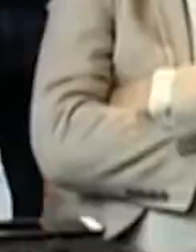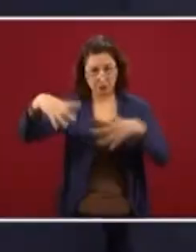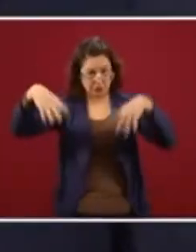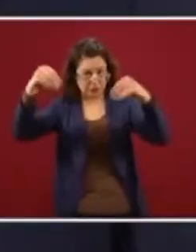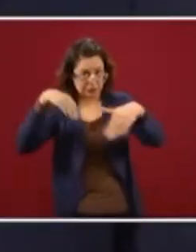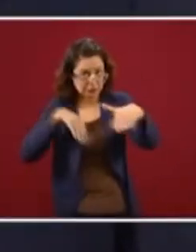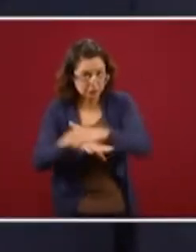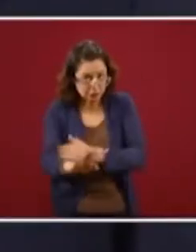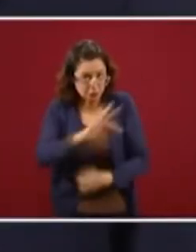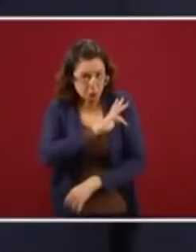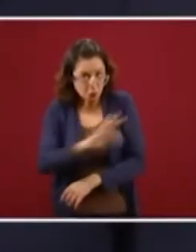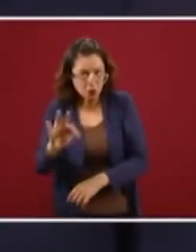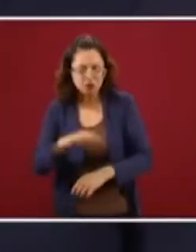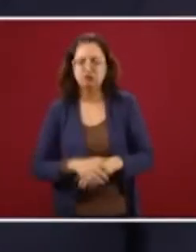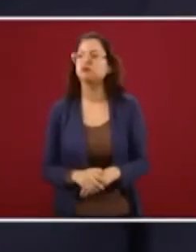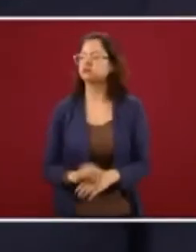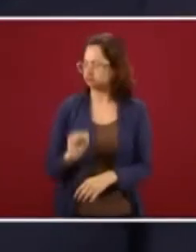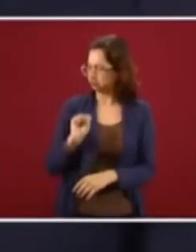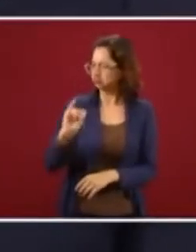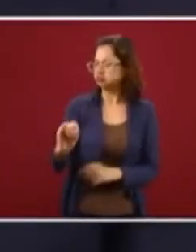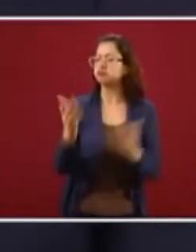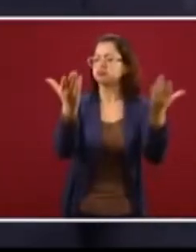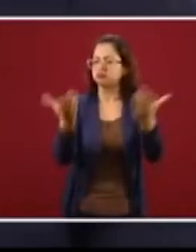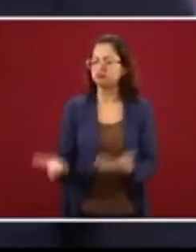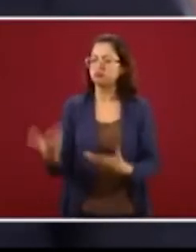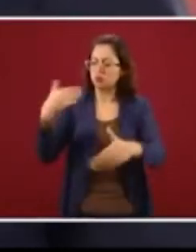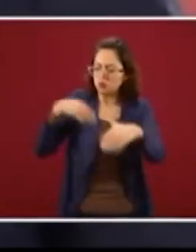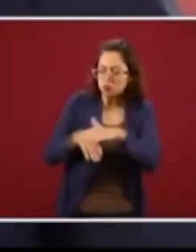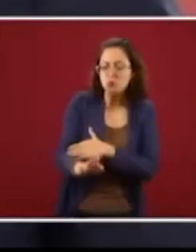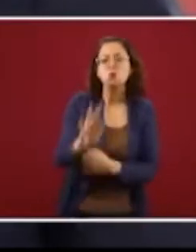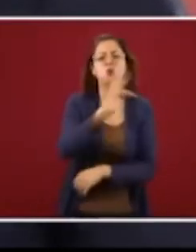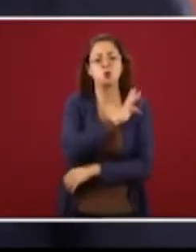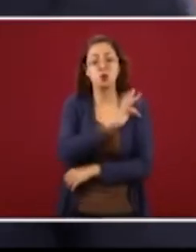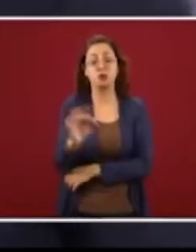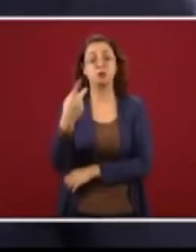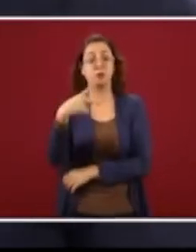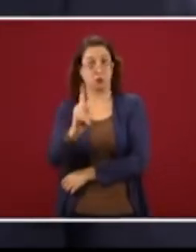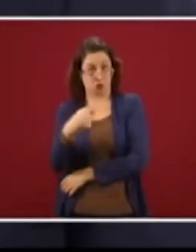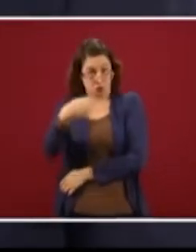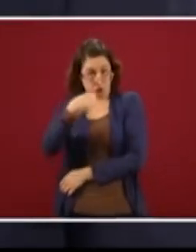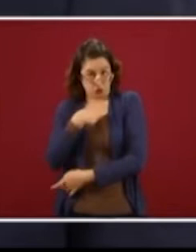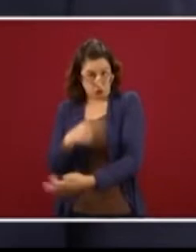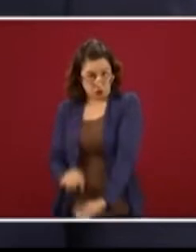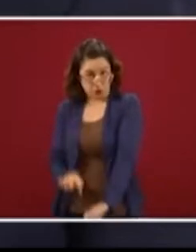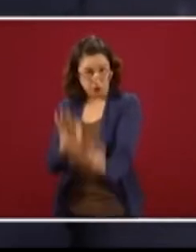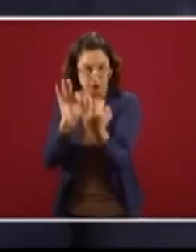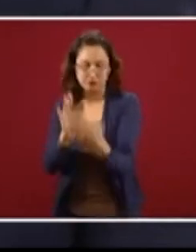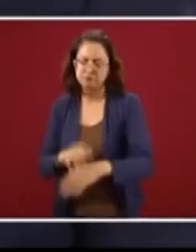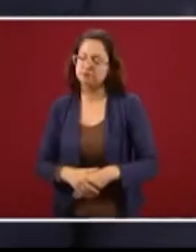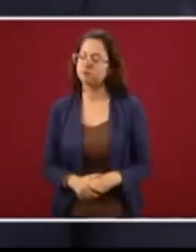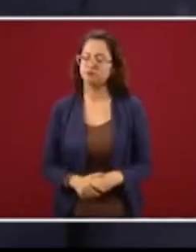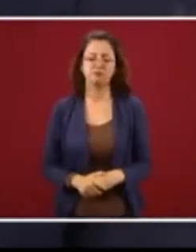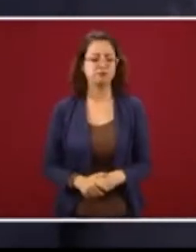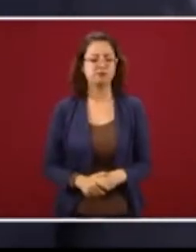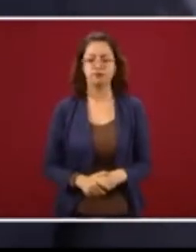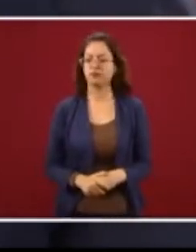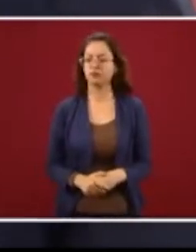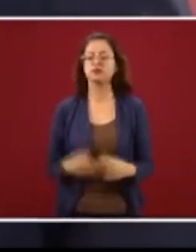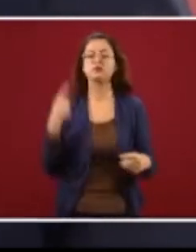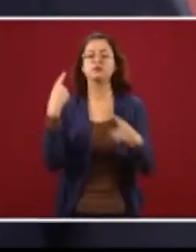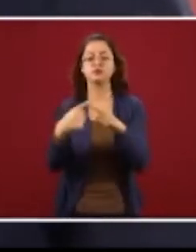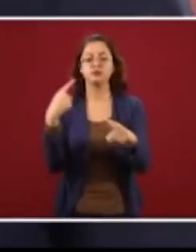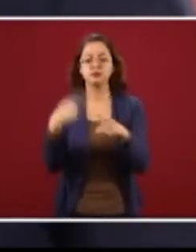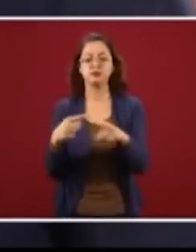Seguridad. Van a ser recibidos, pero no los voy a recibir yo. Los va a recibir el Gabinete